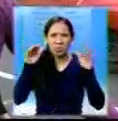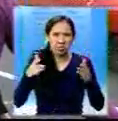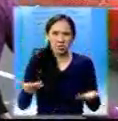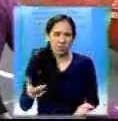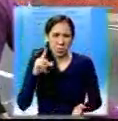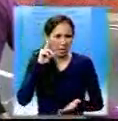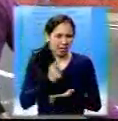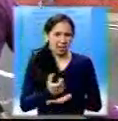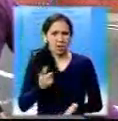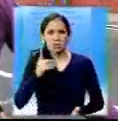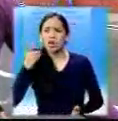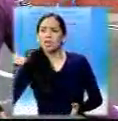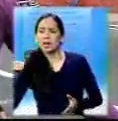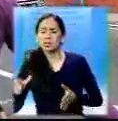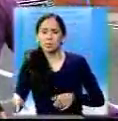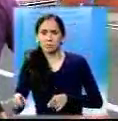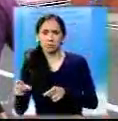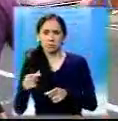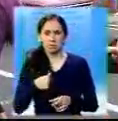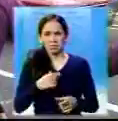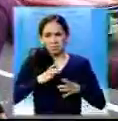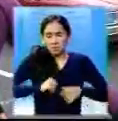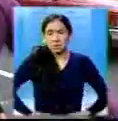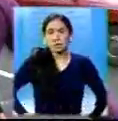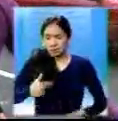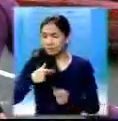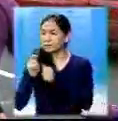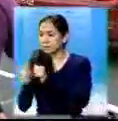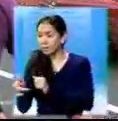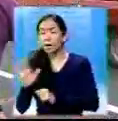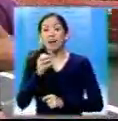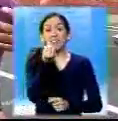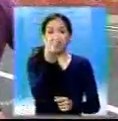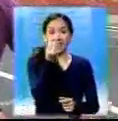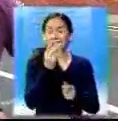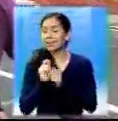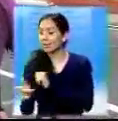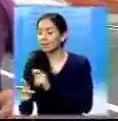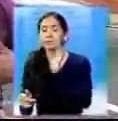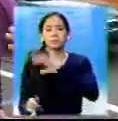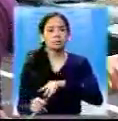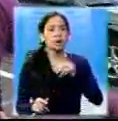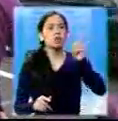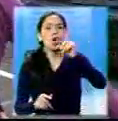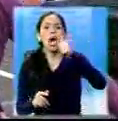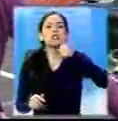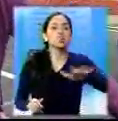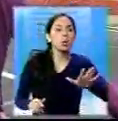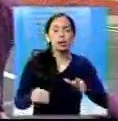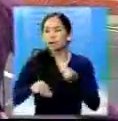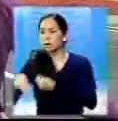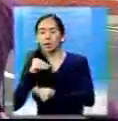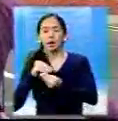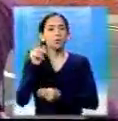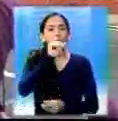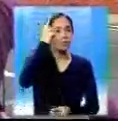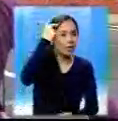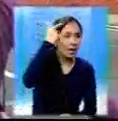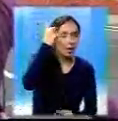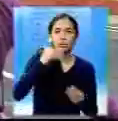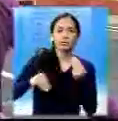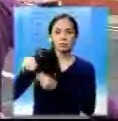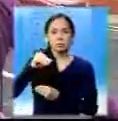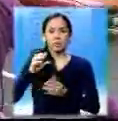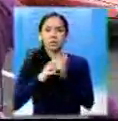sí. No lo compré por lo mismo, porque la vez pasada compré el verde y tocó que era después azul y ahora que es negro.